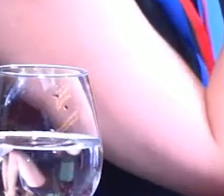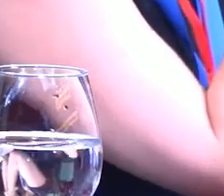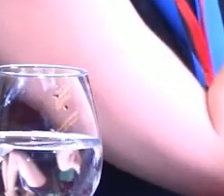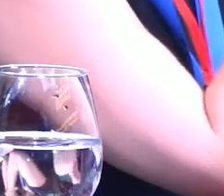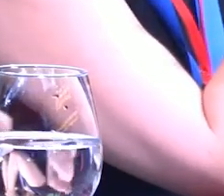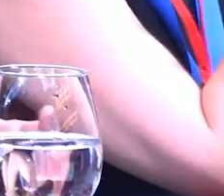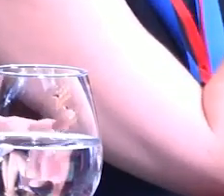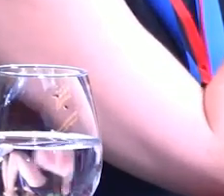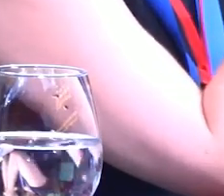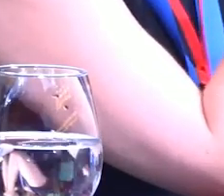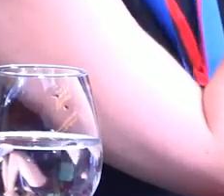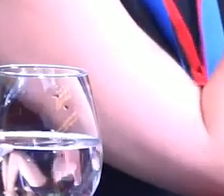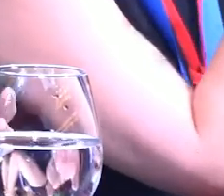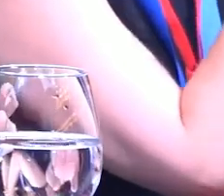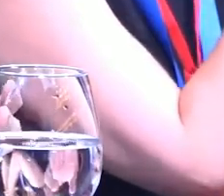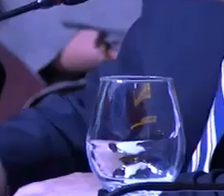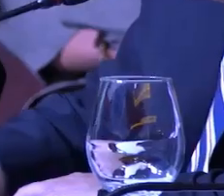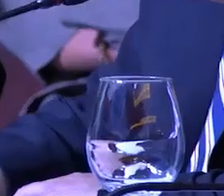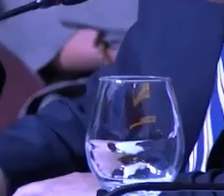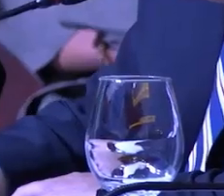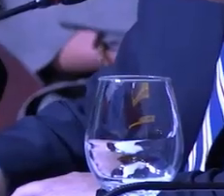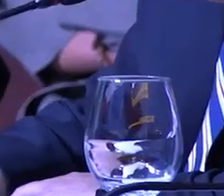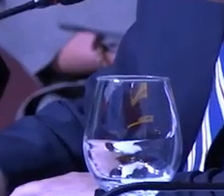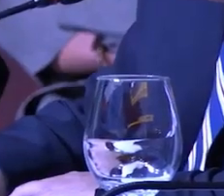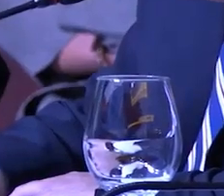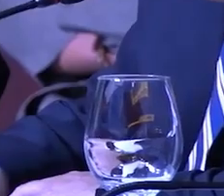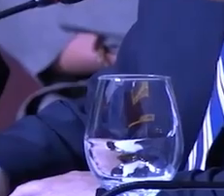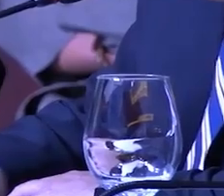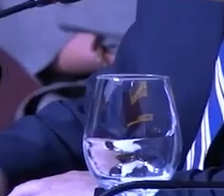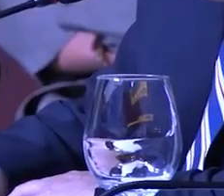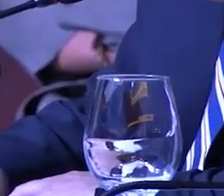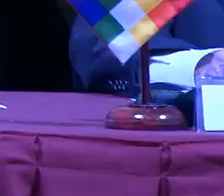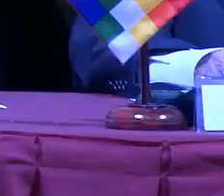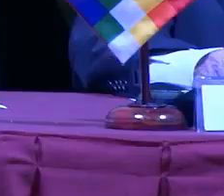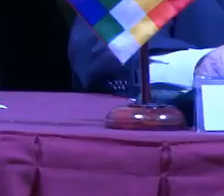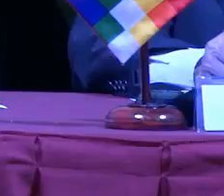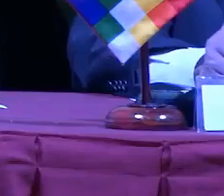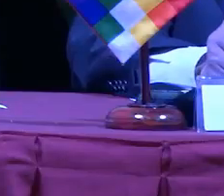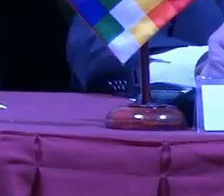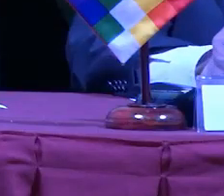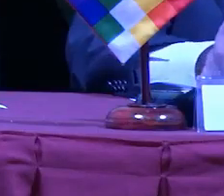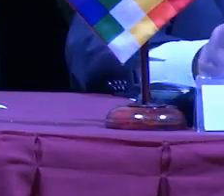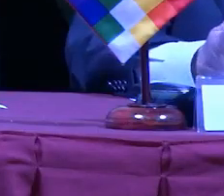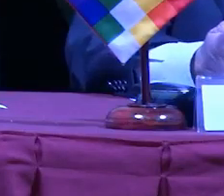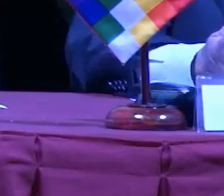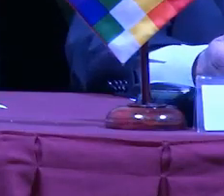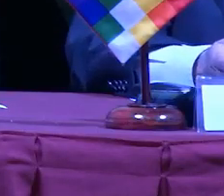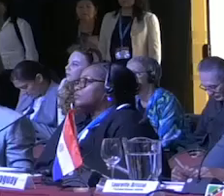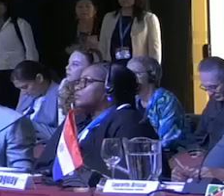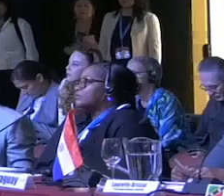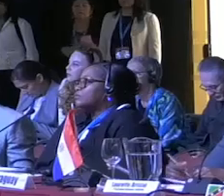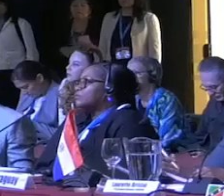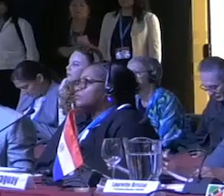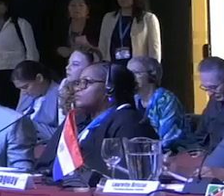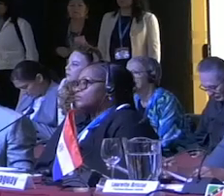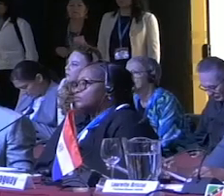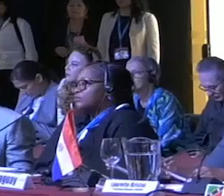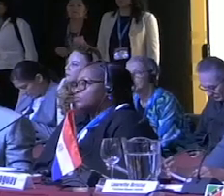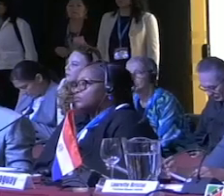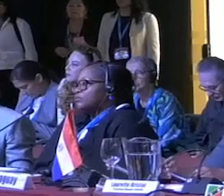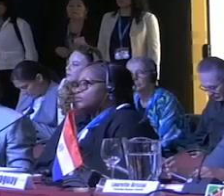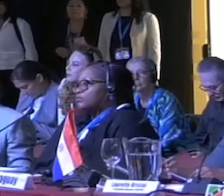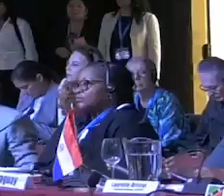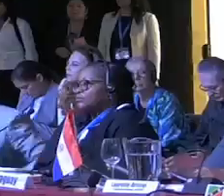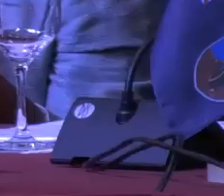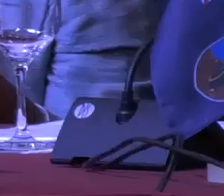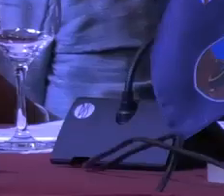los países tienen experiencias en ciertas áreas que pueden compartir con otros. Los temas a tratar fueron la educación inclusiva, calidad